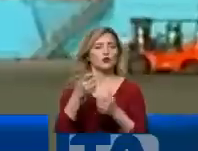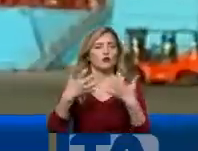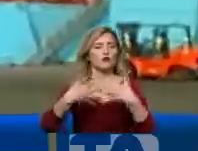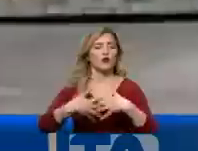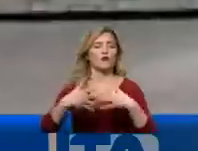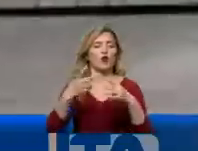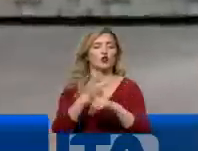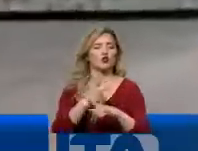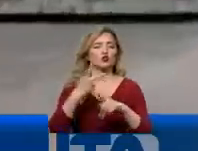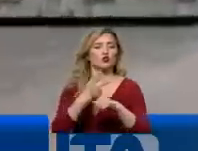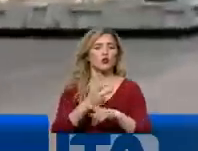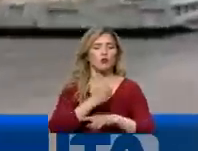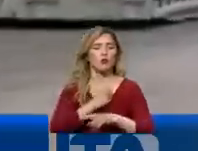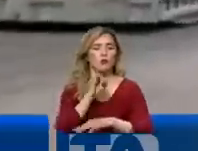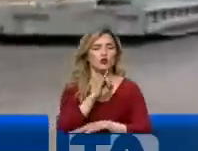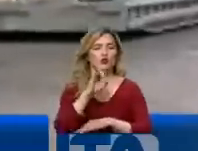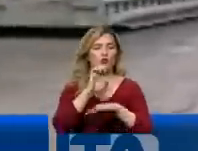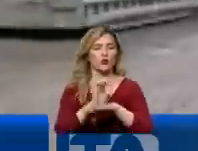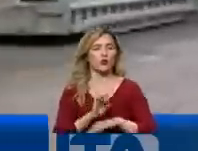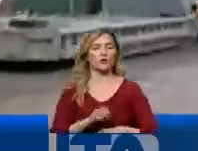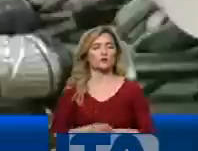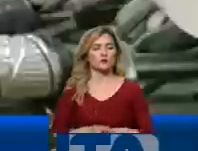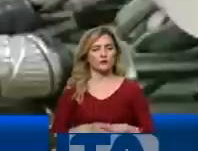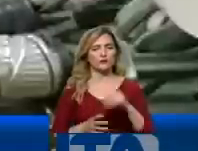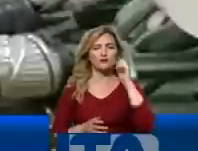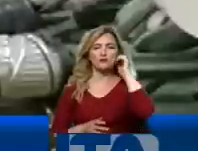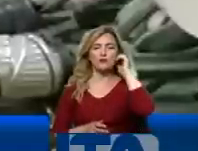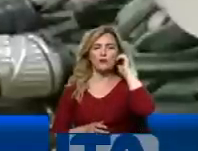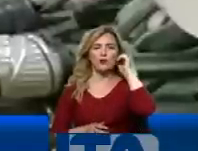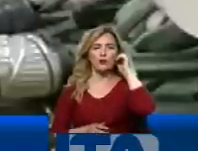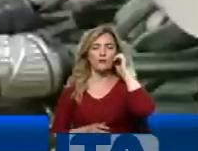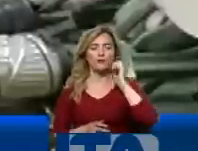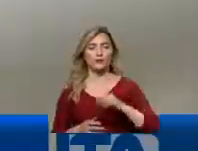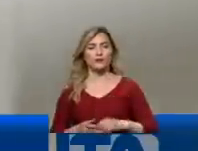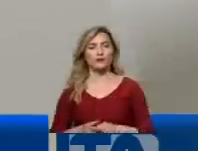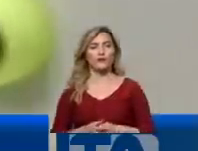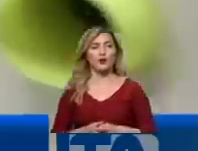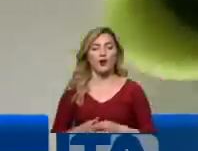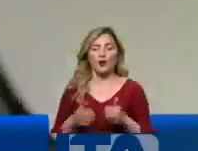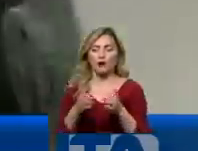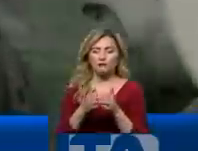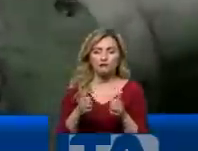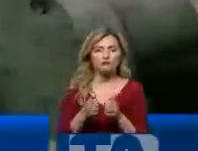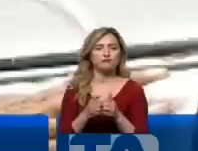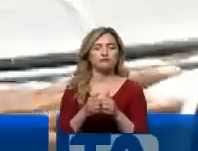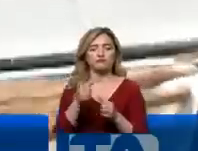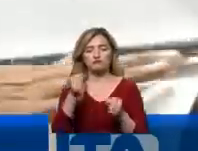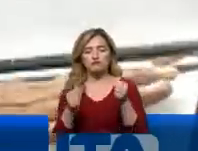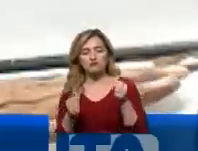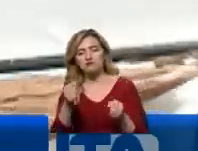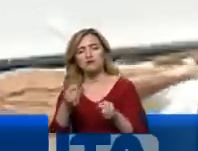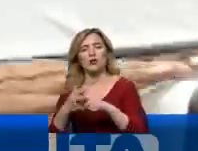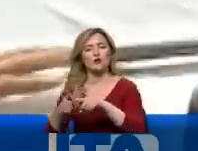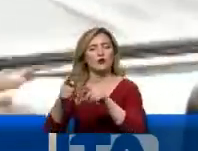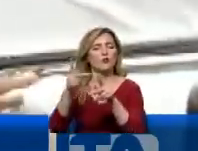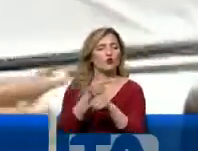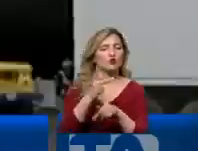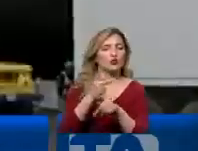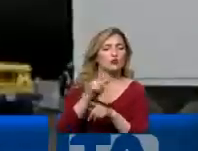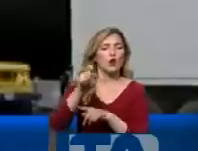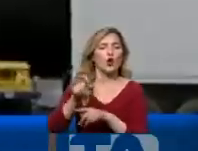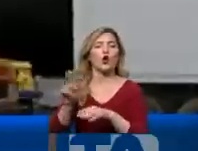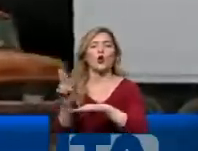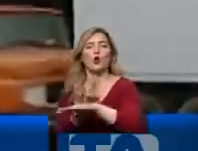de productos por parte de nuestra industria y en bienes de capital, es decir, maquinaria, transporte y demás insumos que se